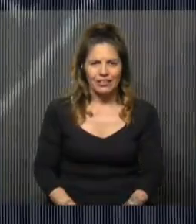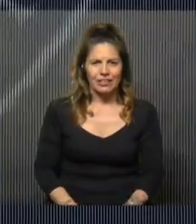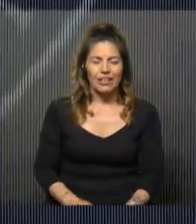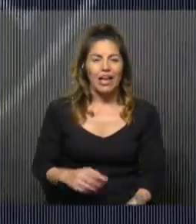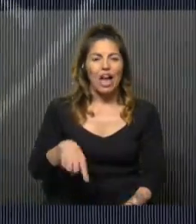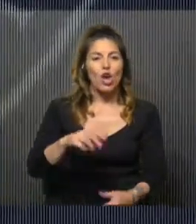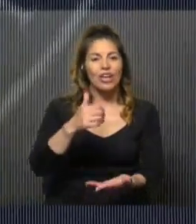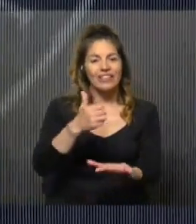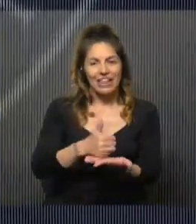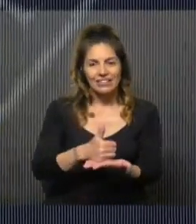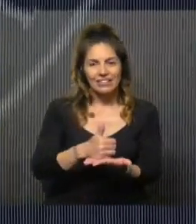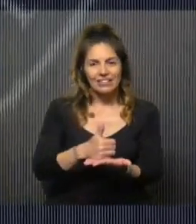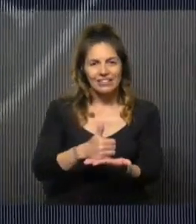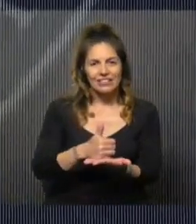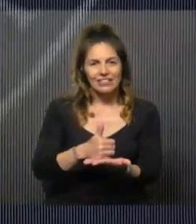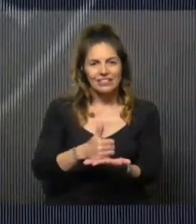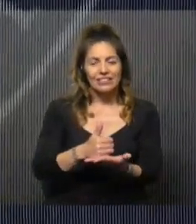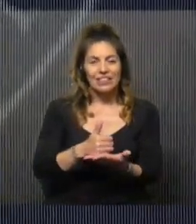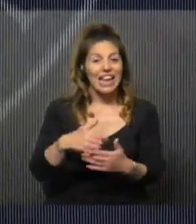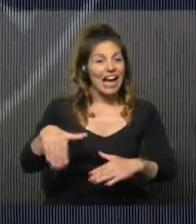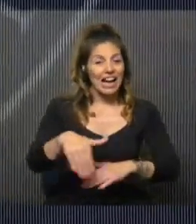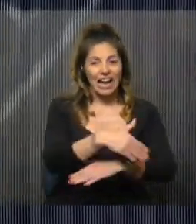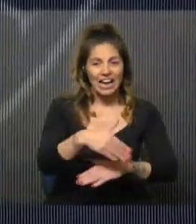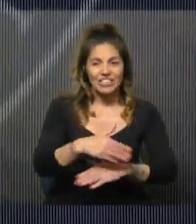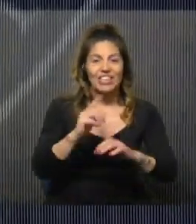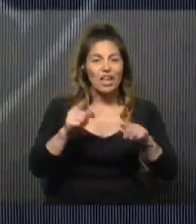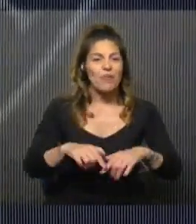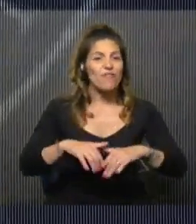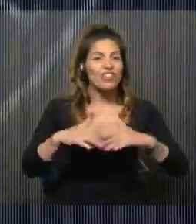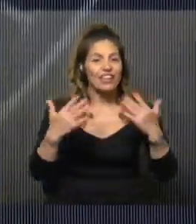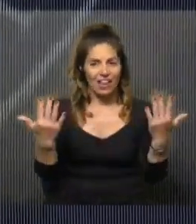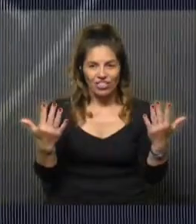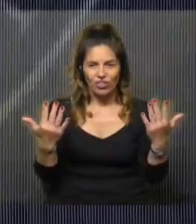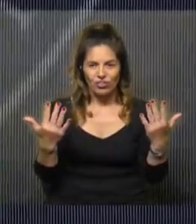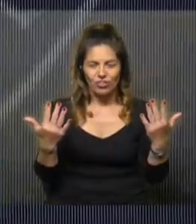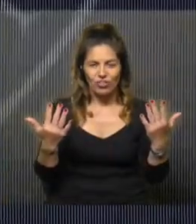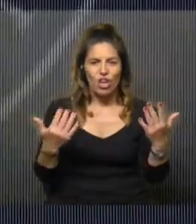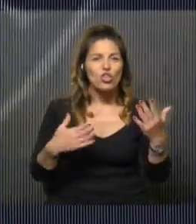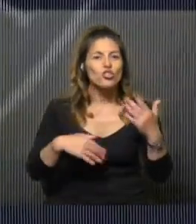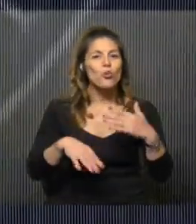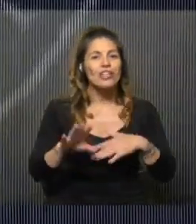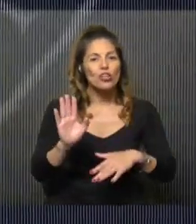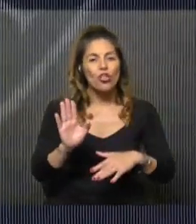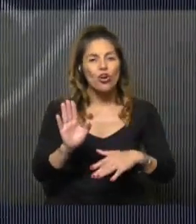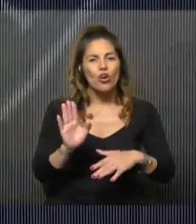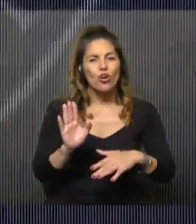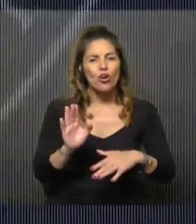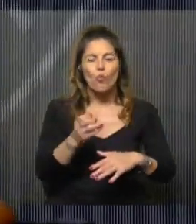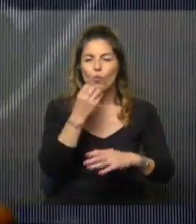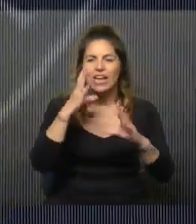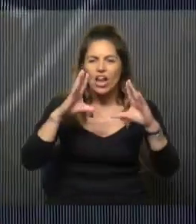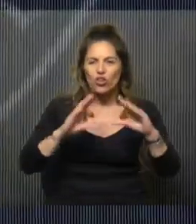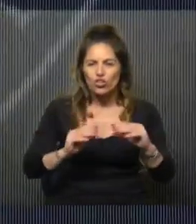que están en la calle también festejando y sobre todo buenas